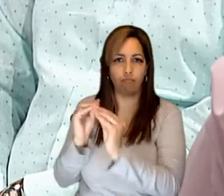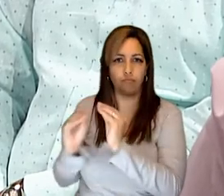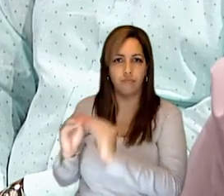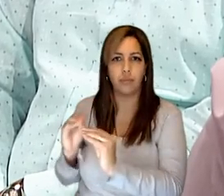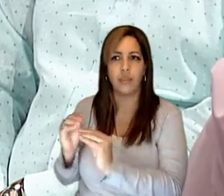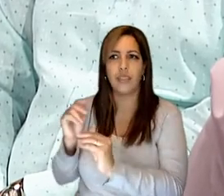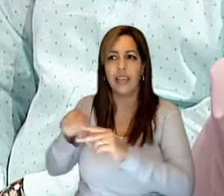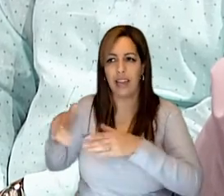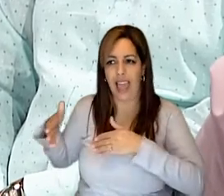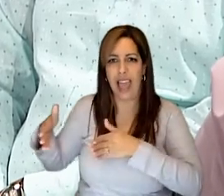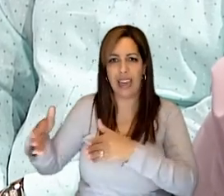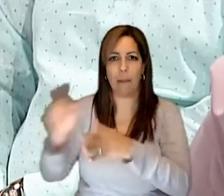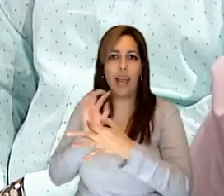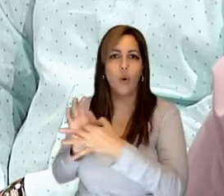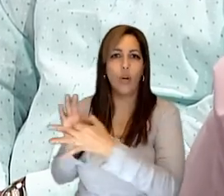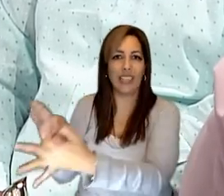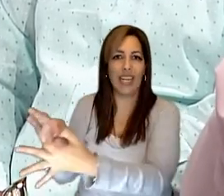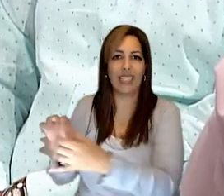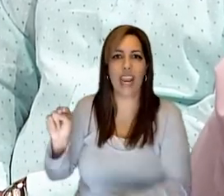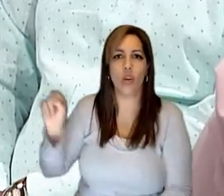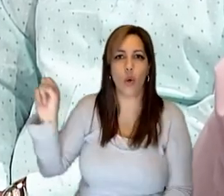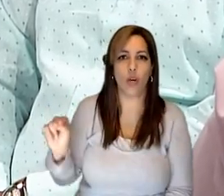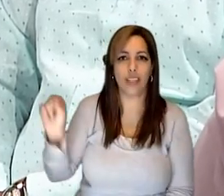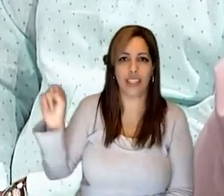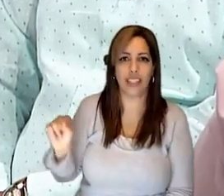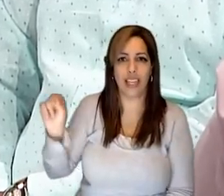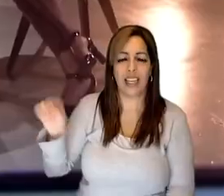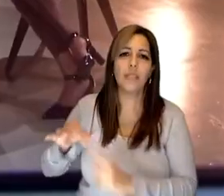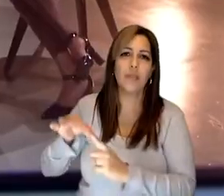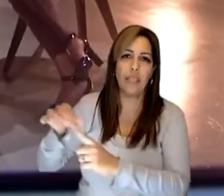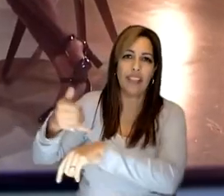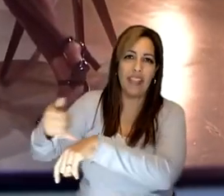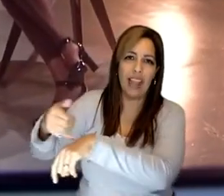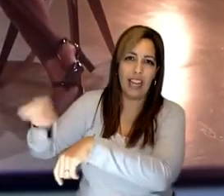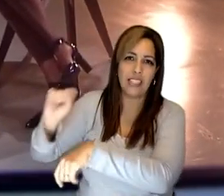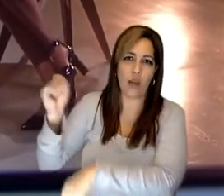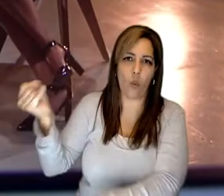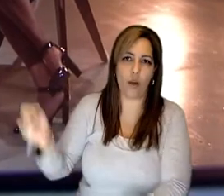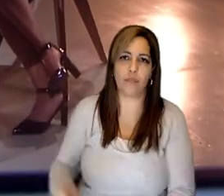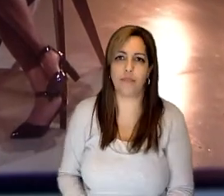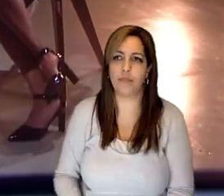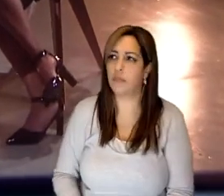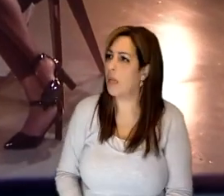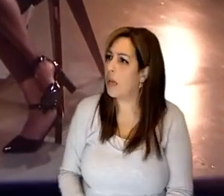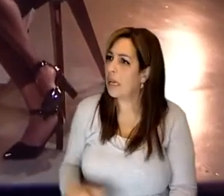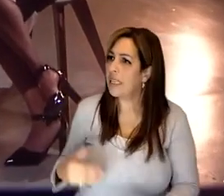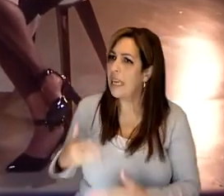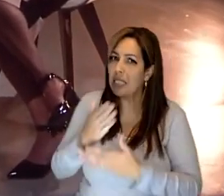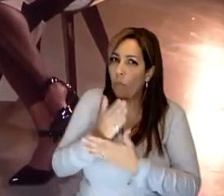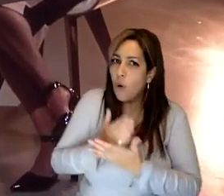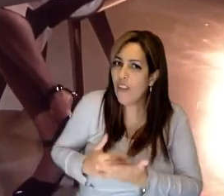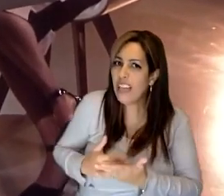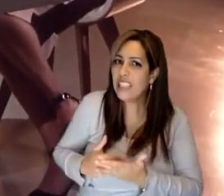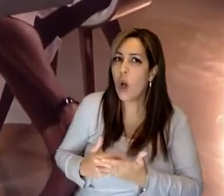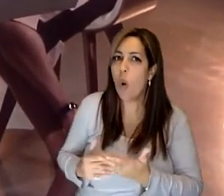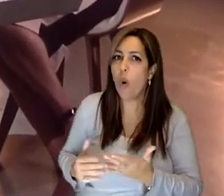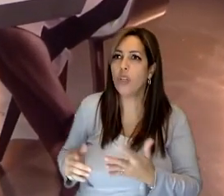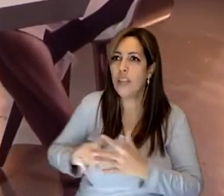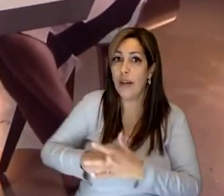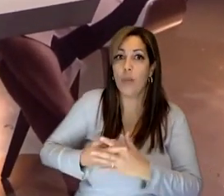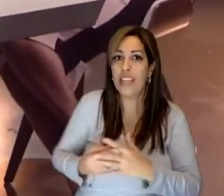Junco y la conectividad hacia la isleta, el área norte principalmente de la isleta de San Juan. ¿Y se proyecta, esto es por fase o se proyecta